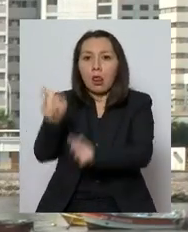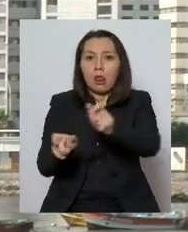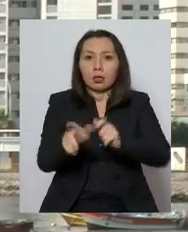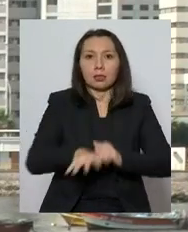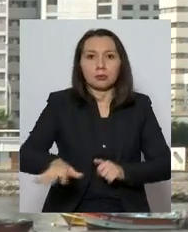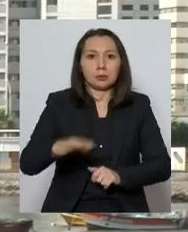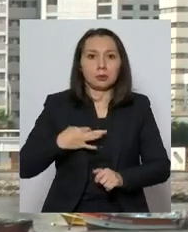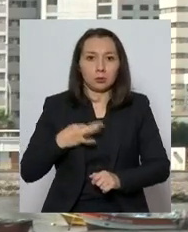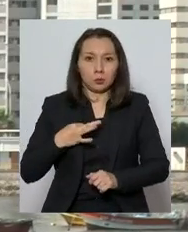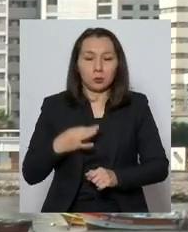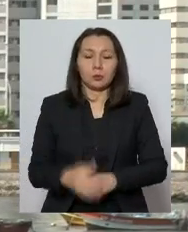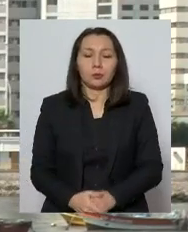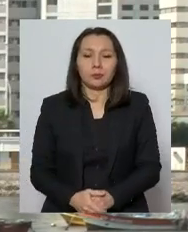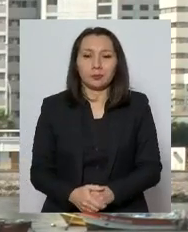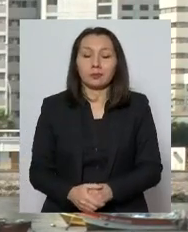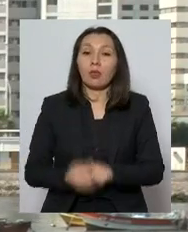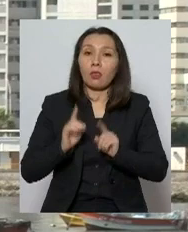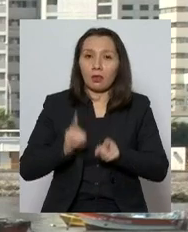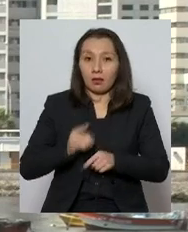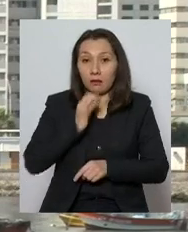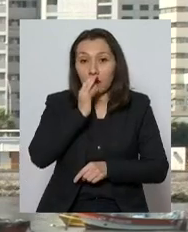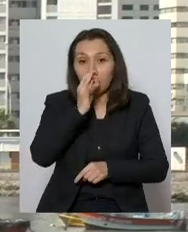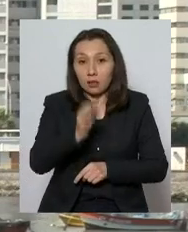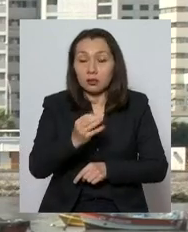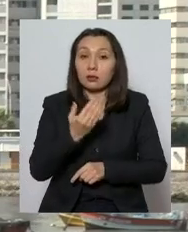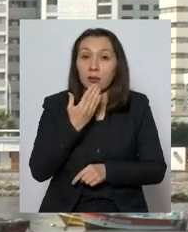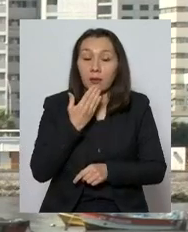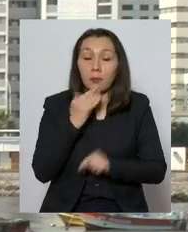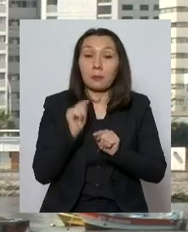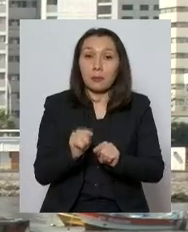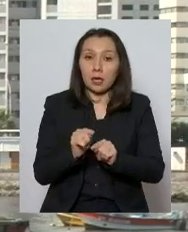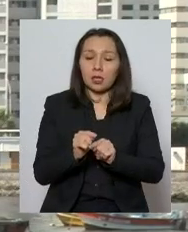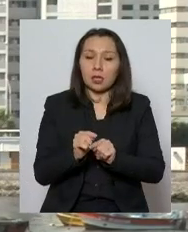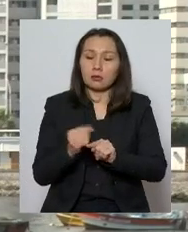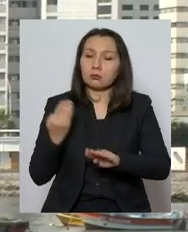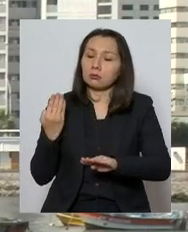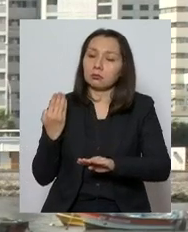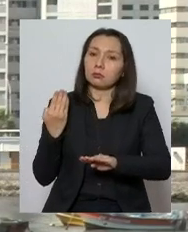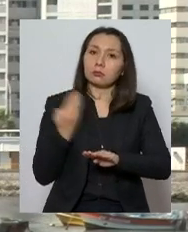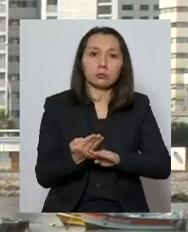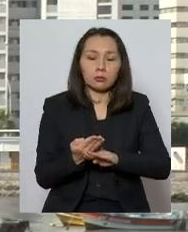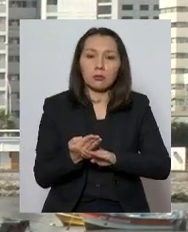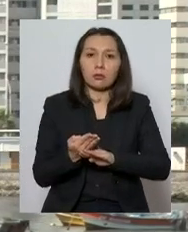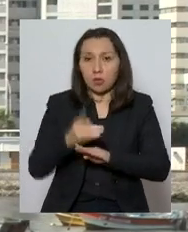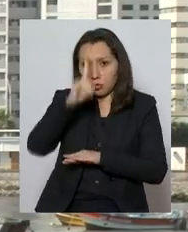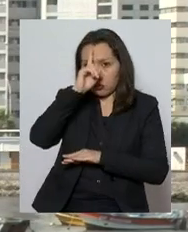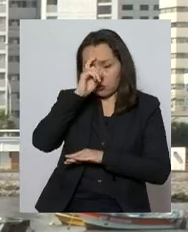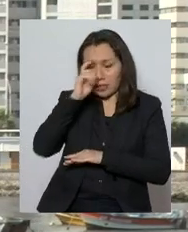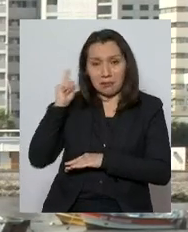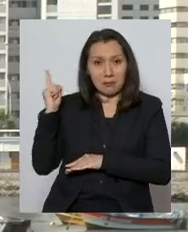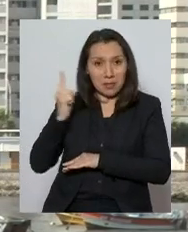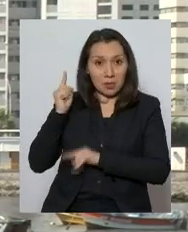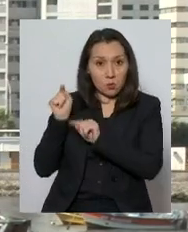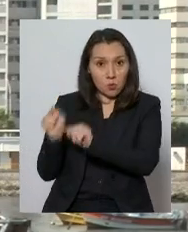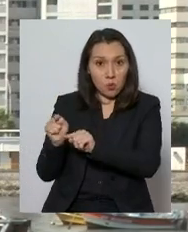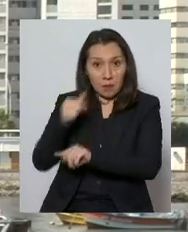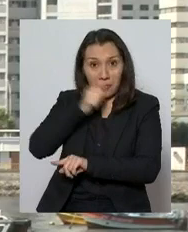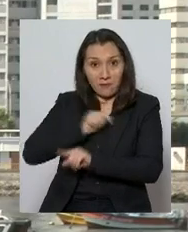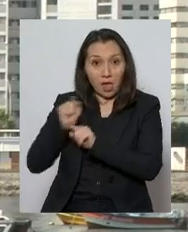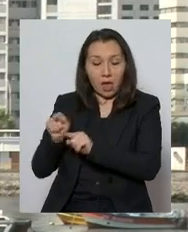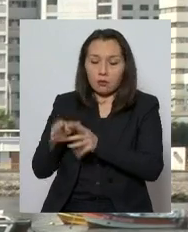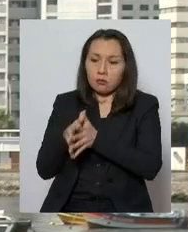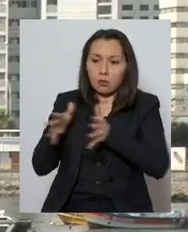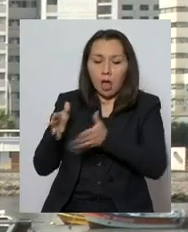ciudadanía. Debemos mencionar también que le hemos exigido a la red privada de salud una